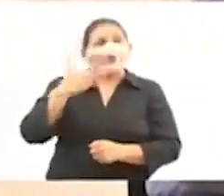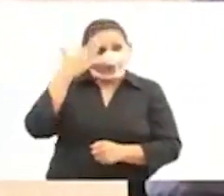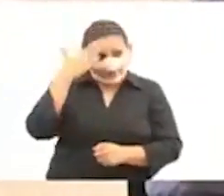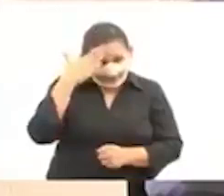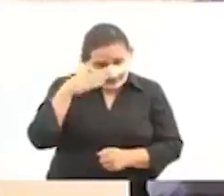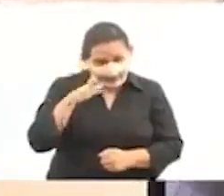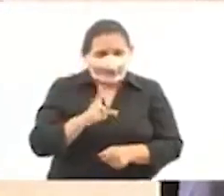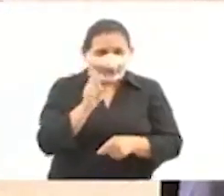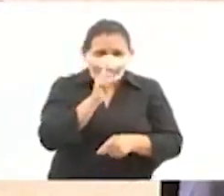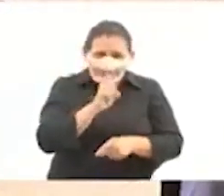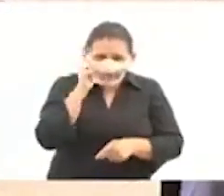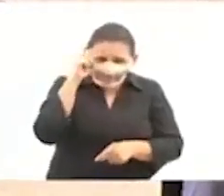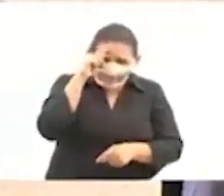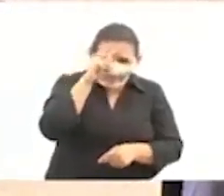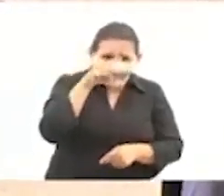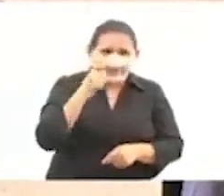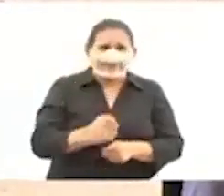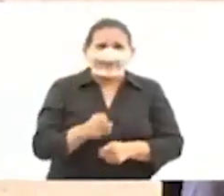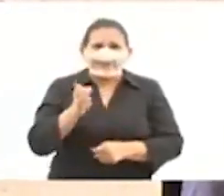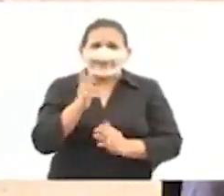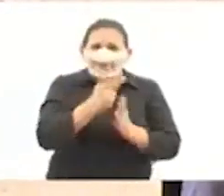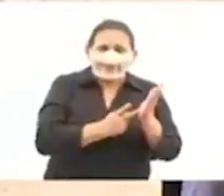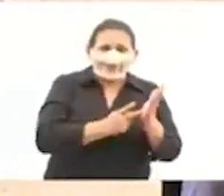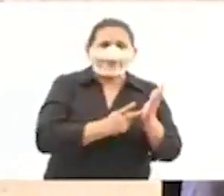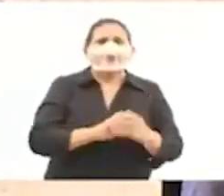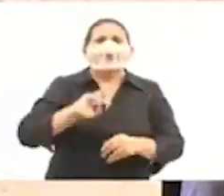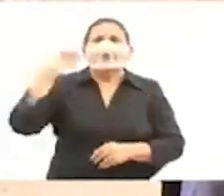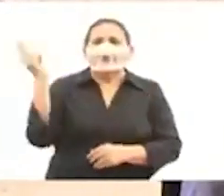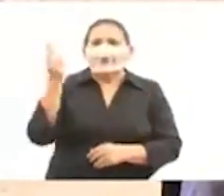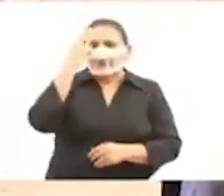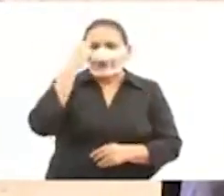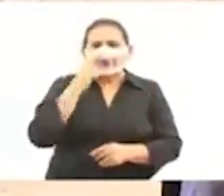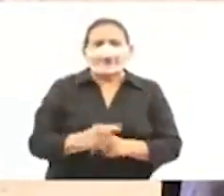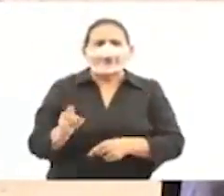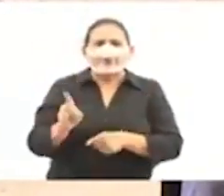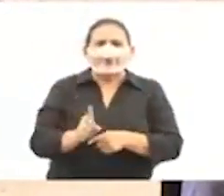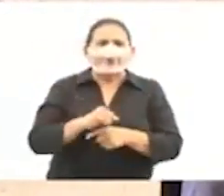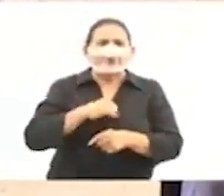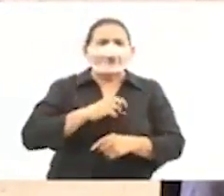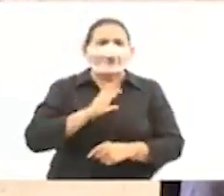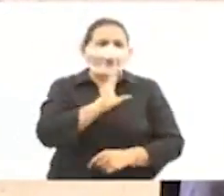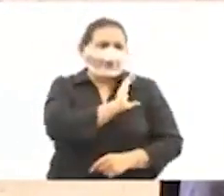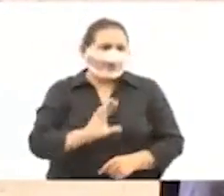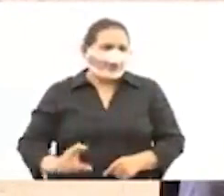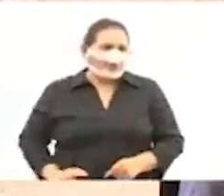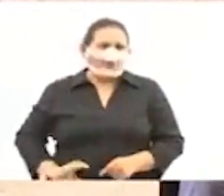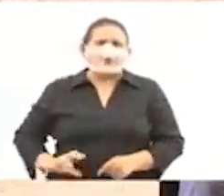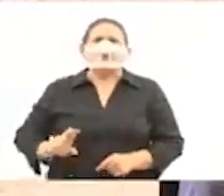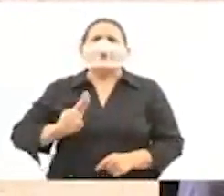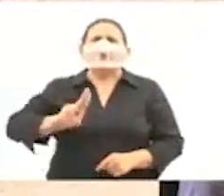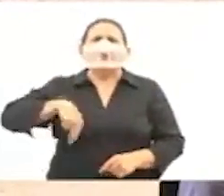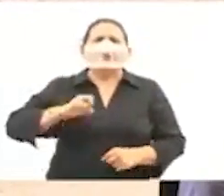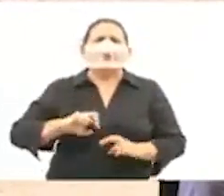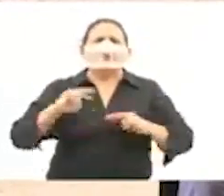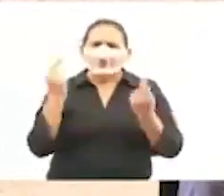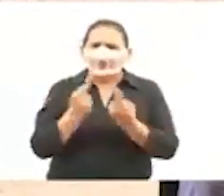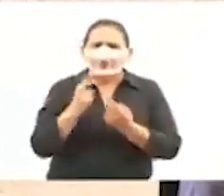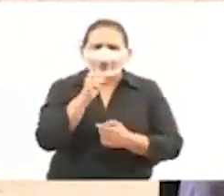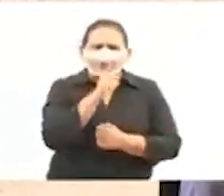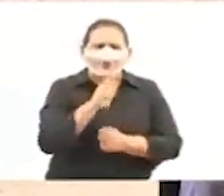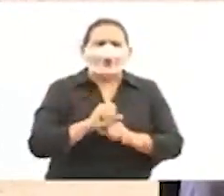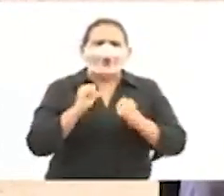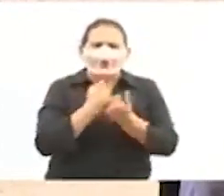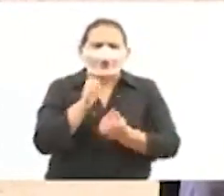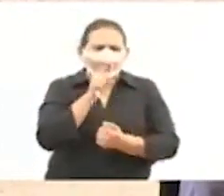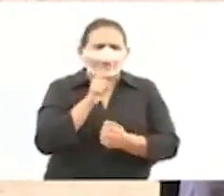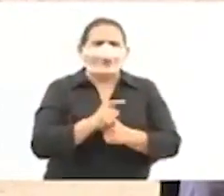de proyectos más hoy en día recuerdo que desde que era yo candidato a gobernador nos reunimos en una asociación que tú presides de todas